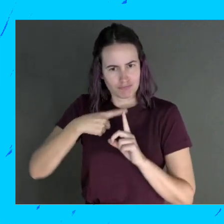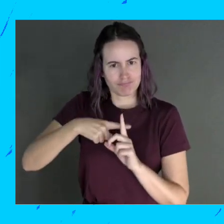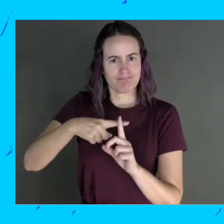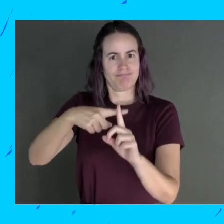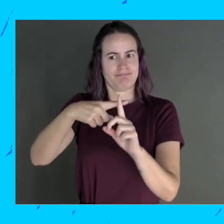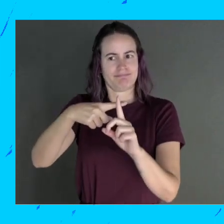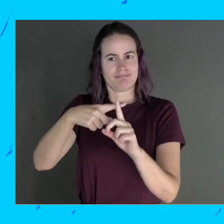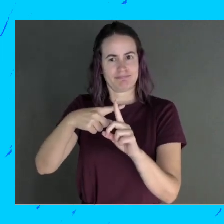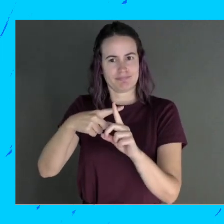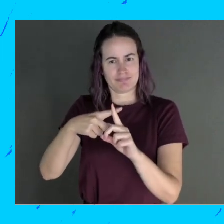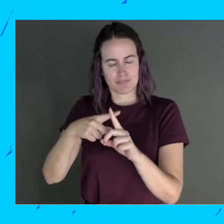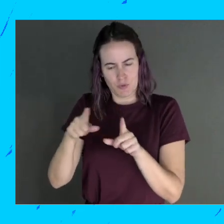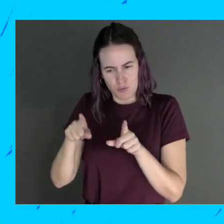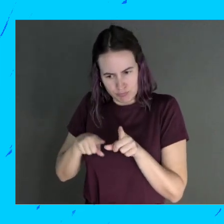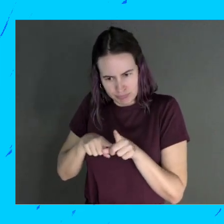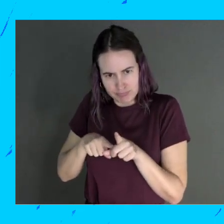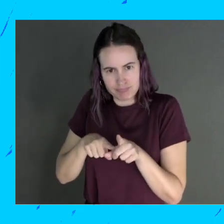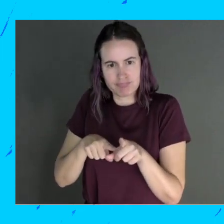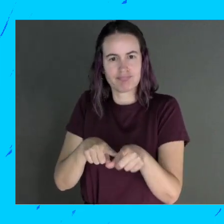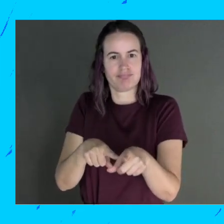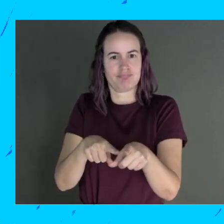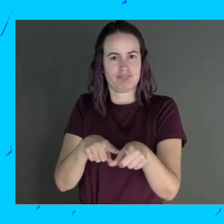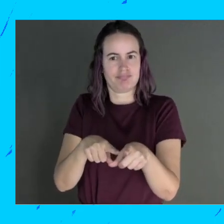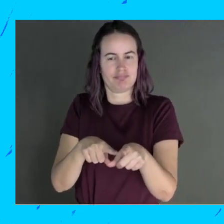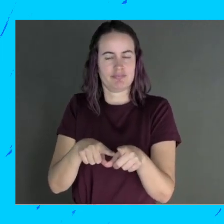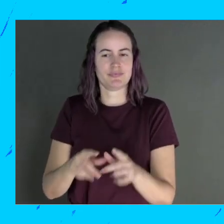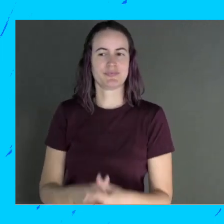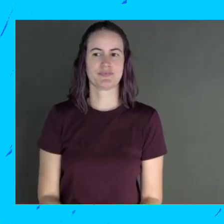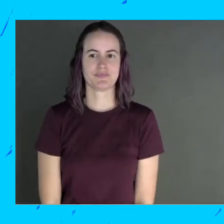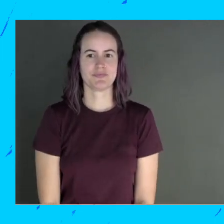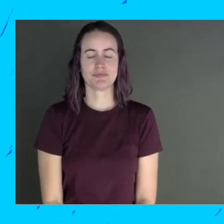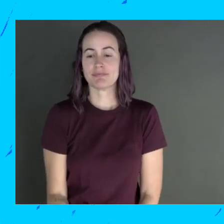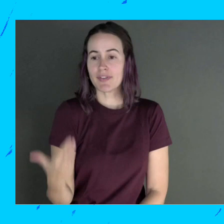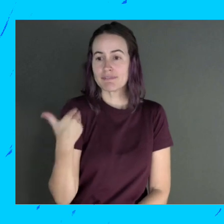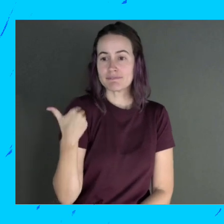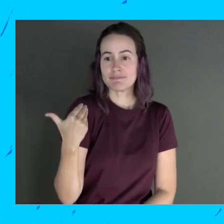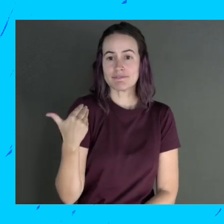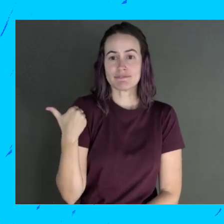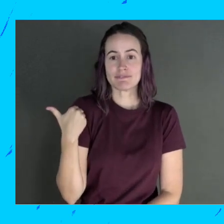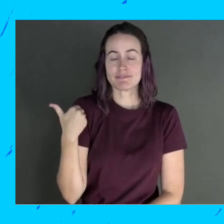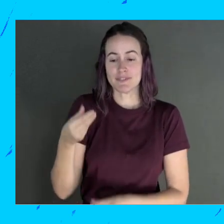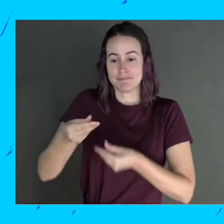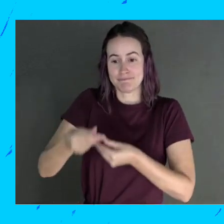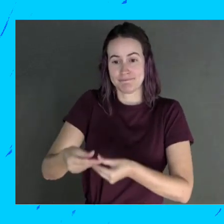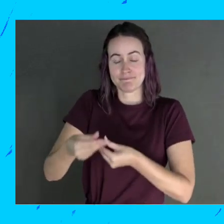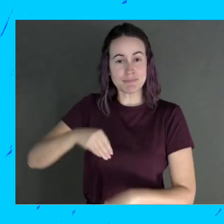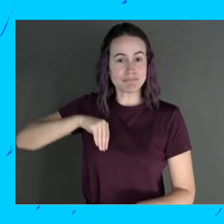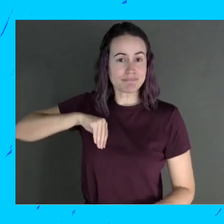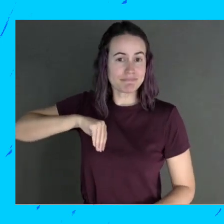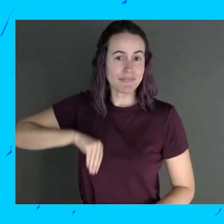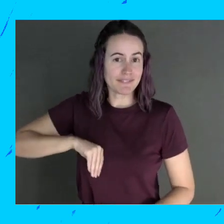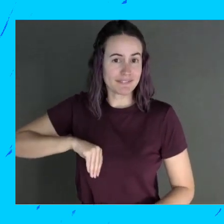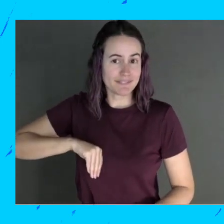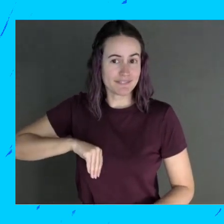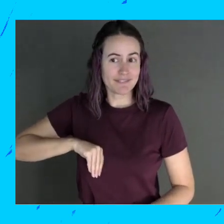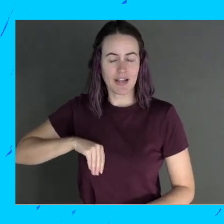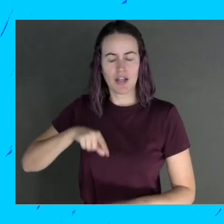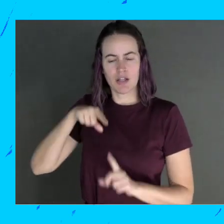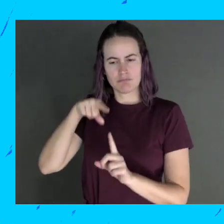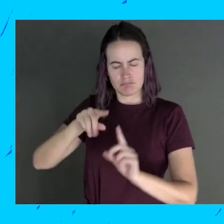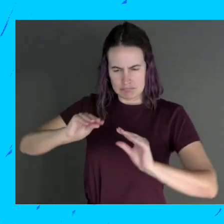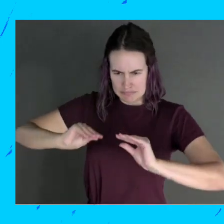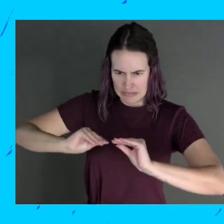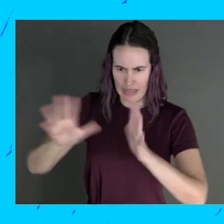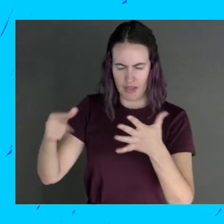políticas para mantener los adolescentes en la agenda. Y hay un paquete